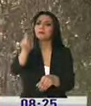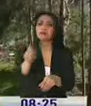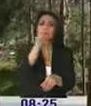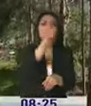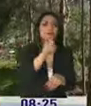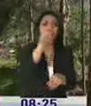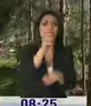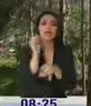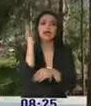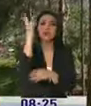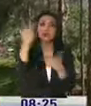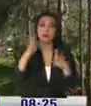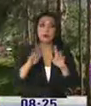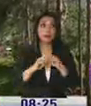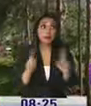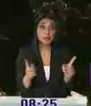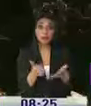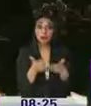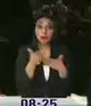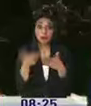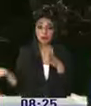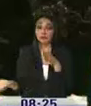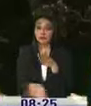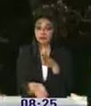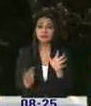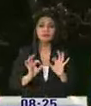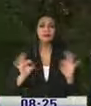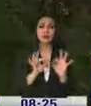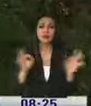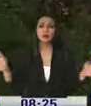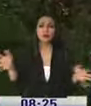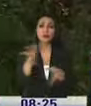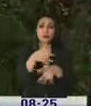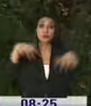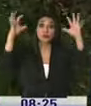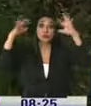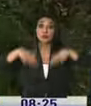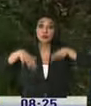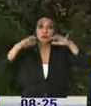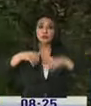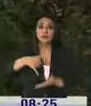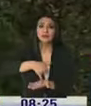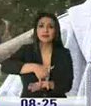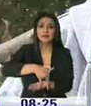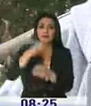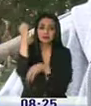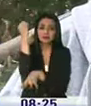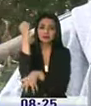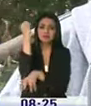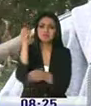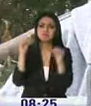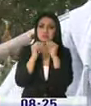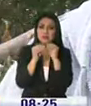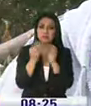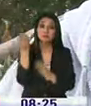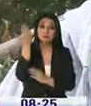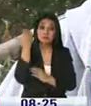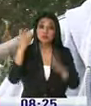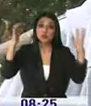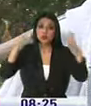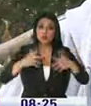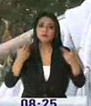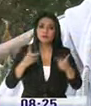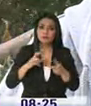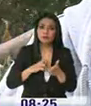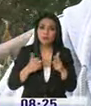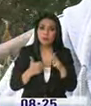talados. La ayuda no llega desde entonces y los vientos y las lluvias siguen desgastando más las raíces. El invierno pasado ya tuvimos ese